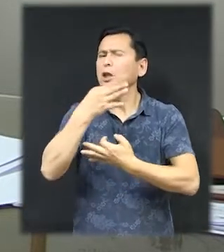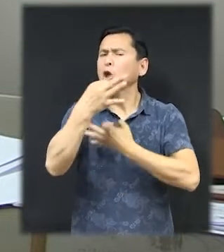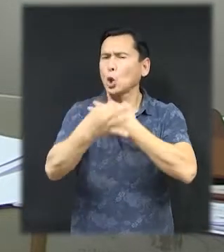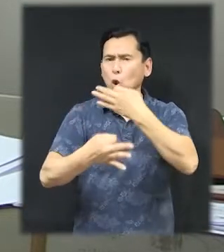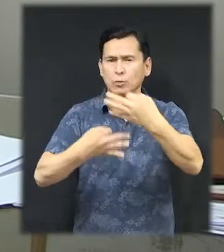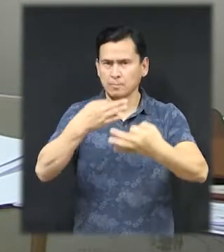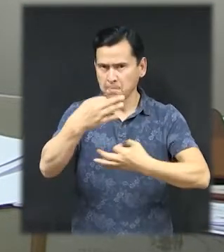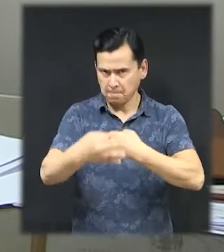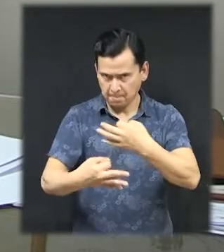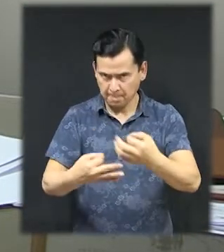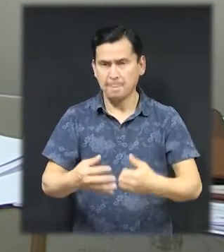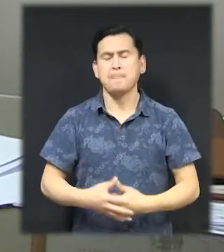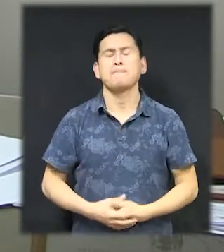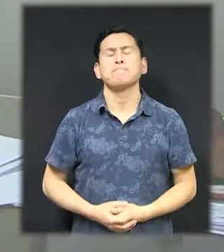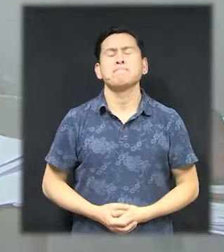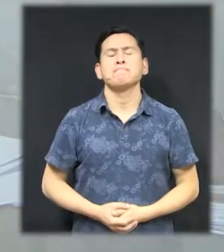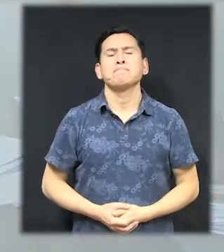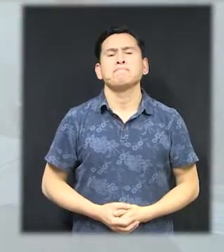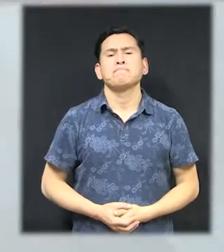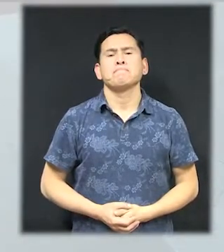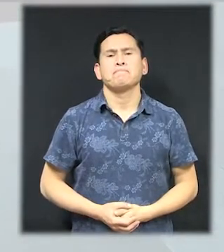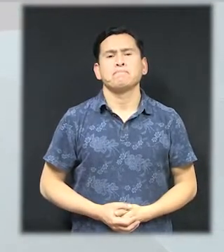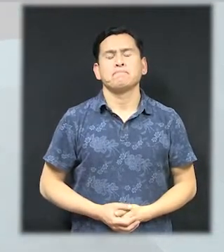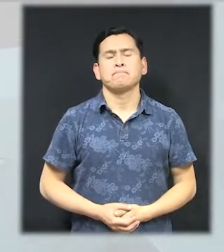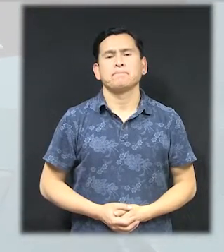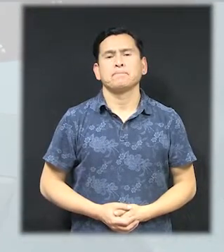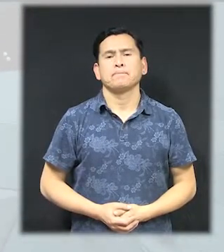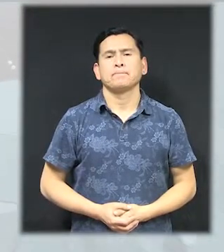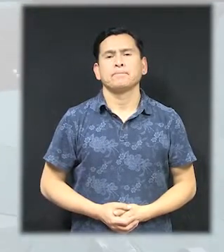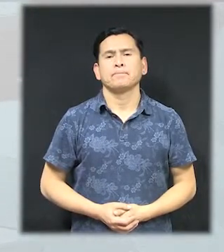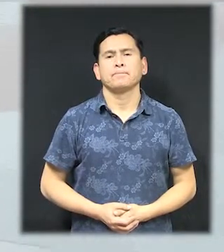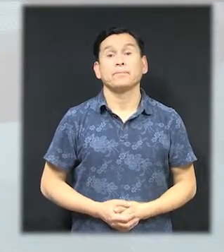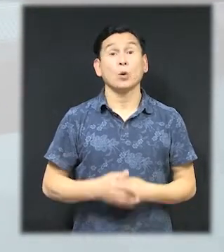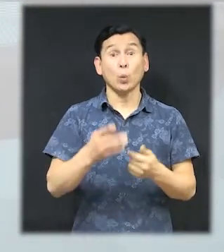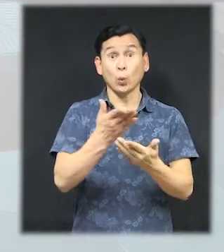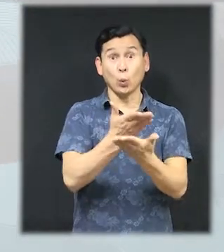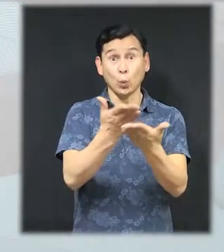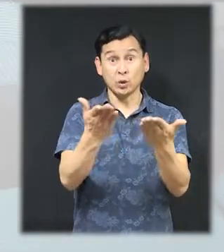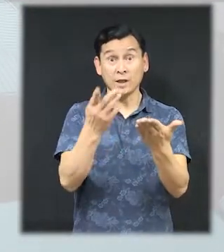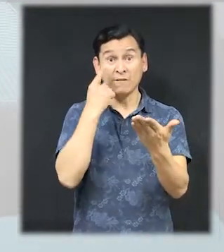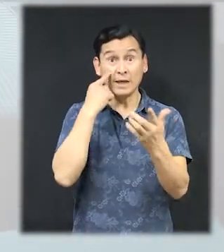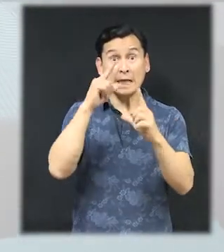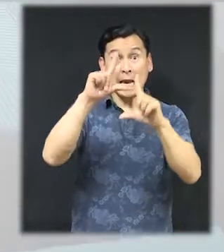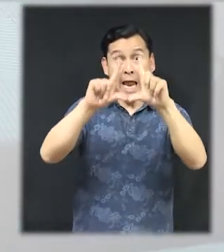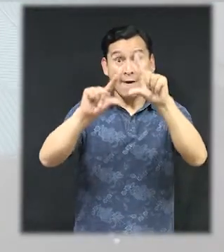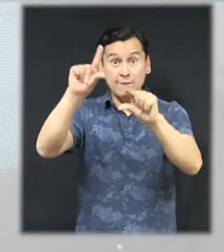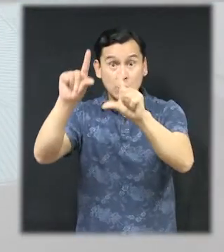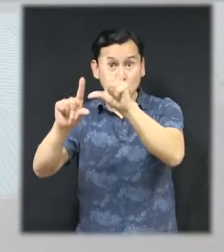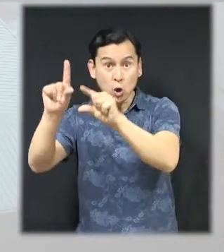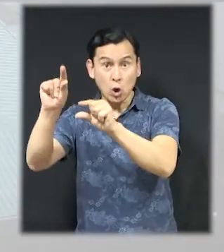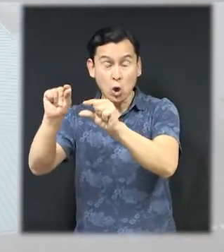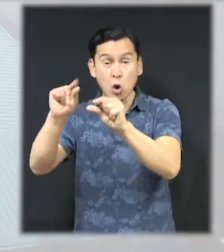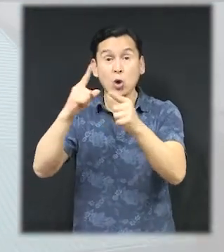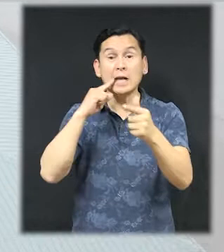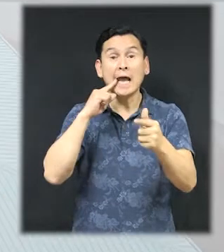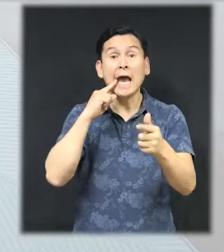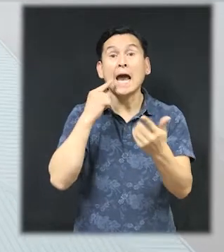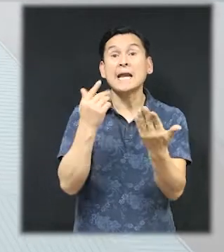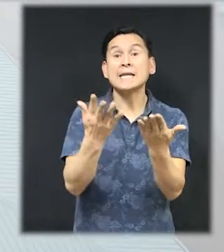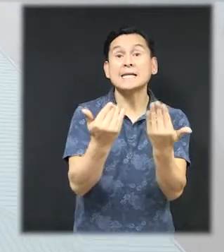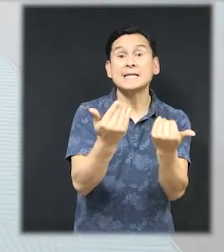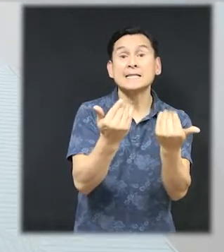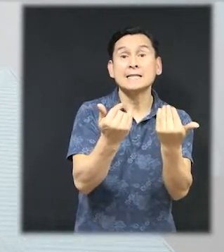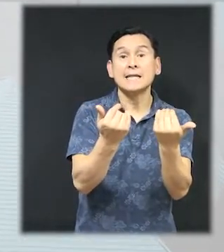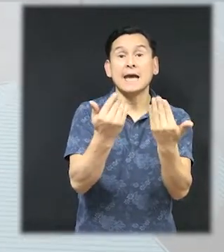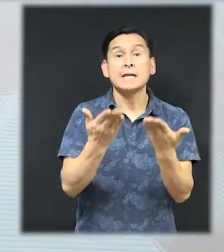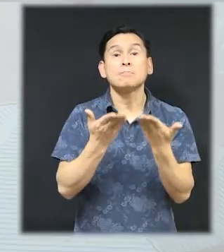de detenerse a mirar. Como ustedes ven en los gráficos, la demanda de atención de prestaciones